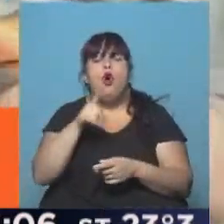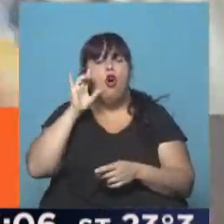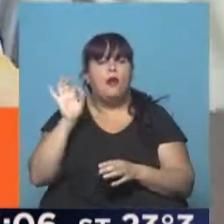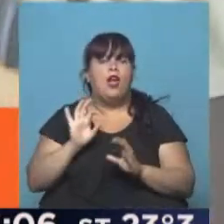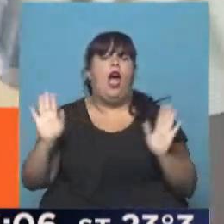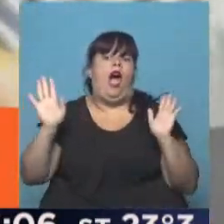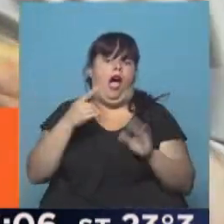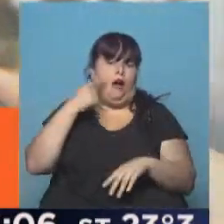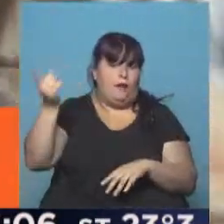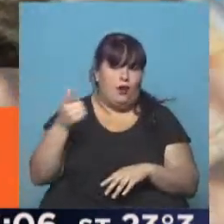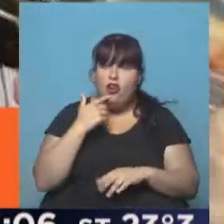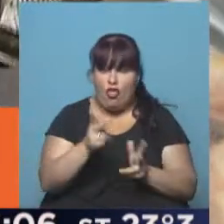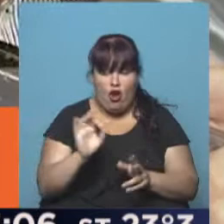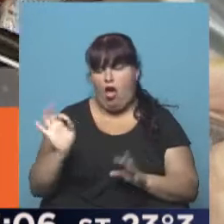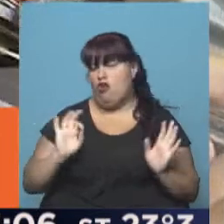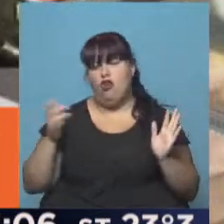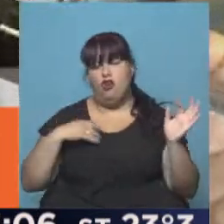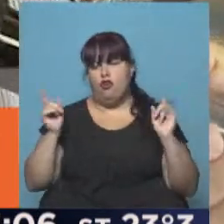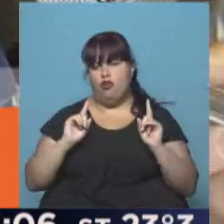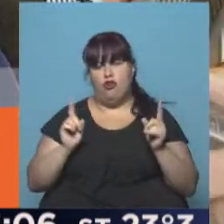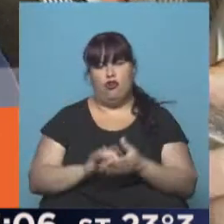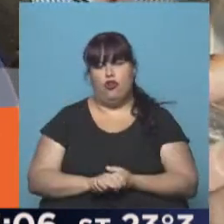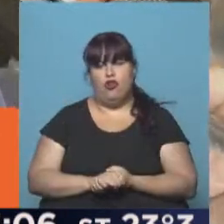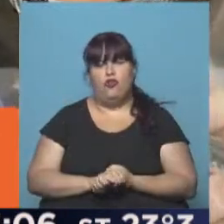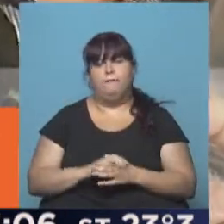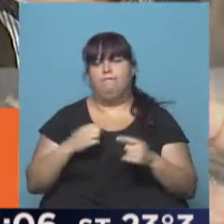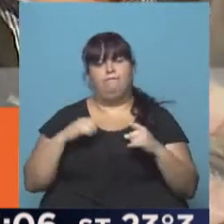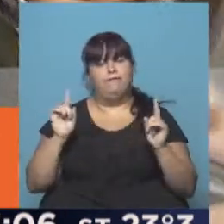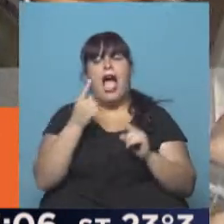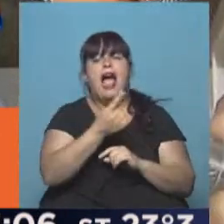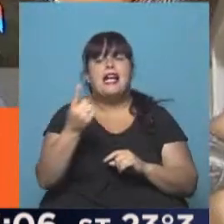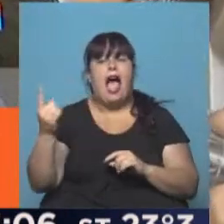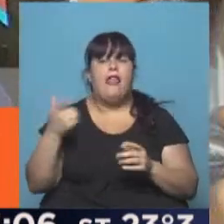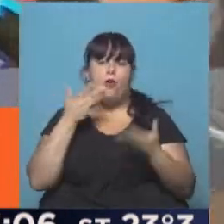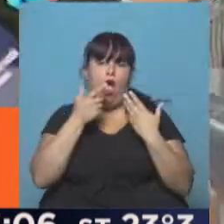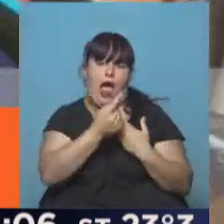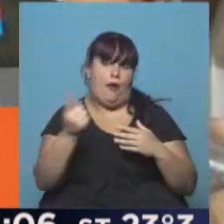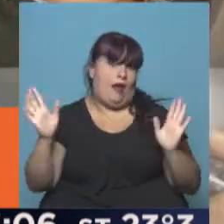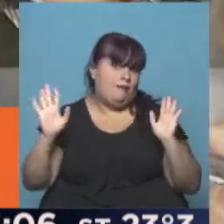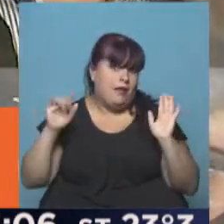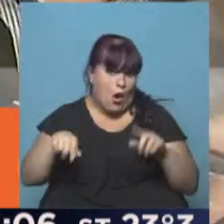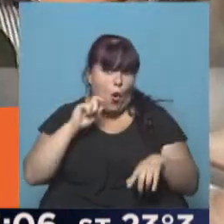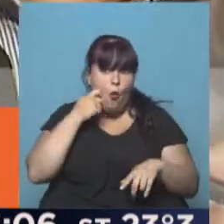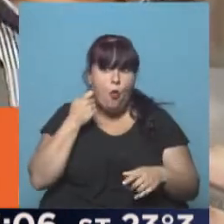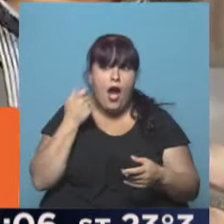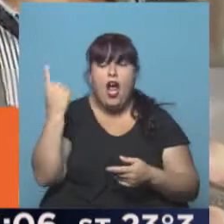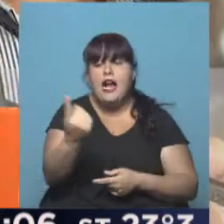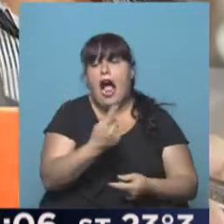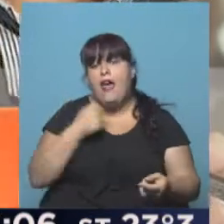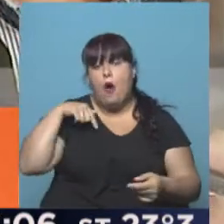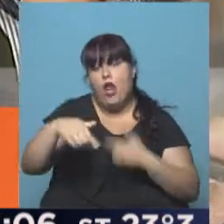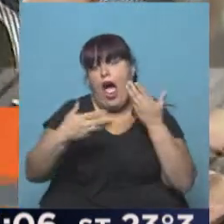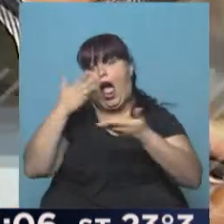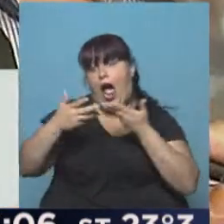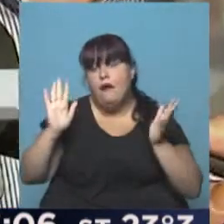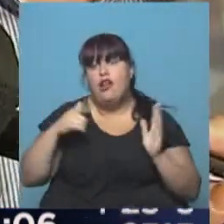allá del saludo, ¿cuál va a ser la posición del bloque? Ah, pero no, yo no. No, cada uno que se exprese. Creo que esto es bueno, que podamos venir y expresar.